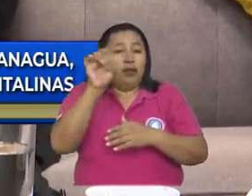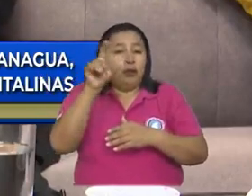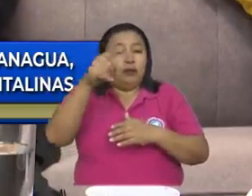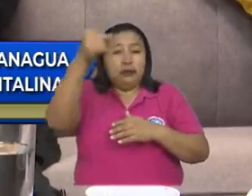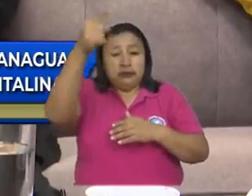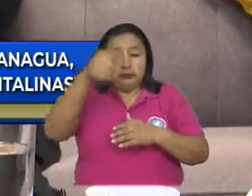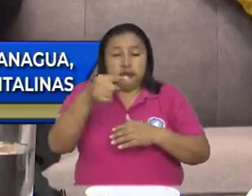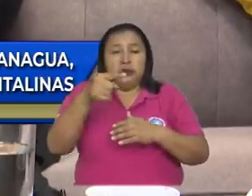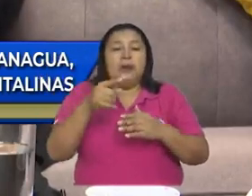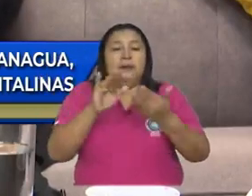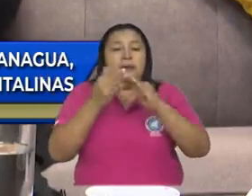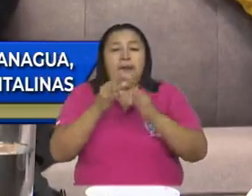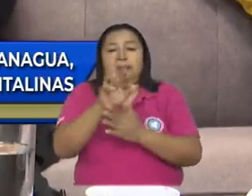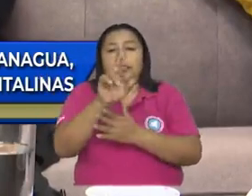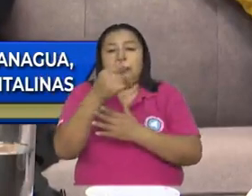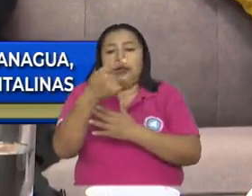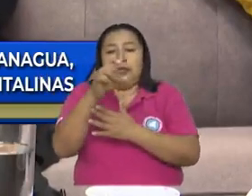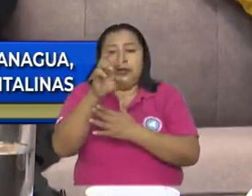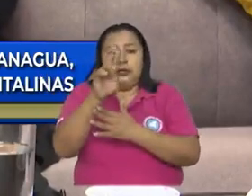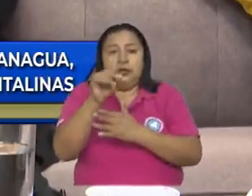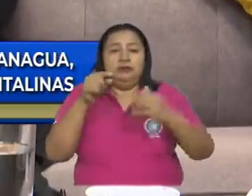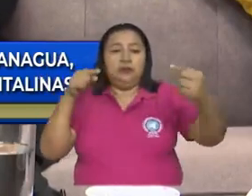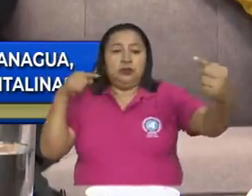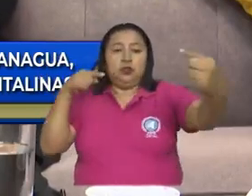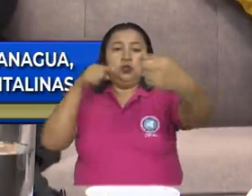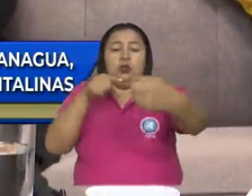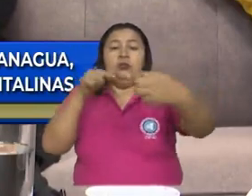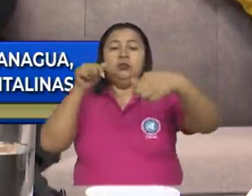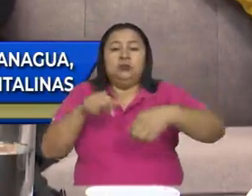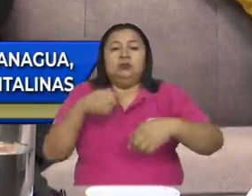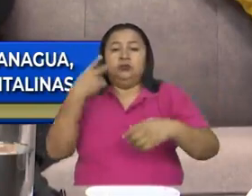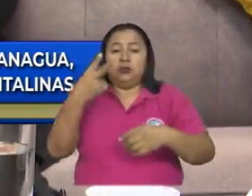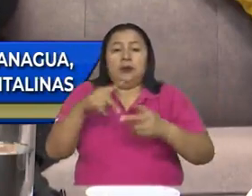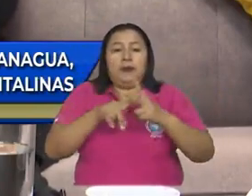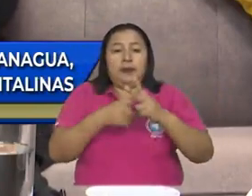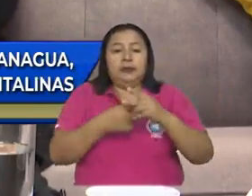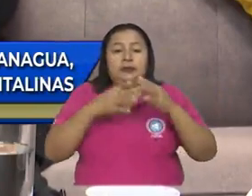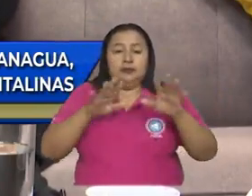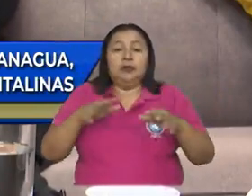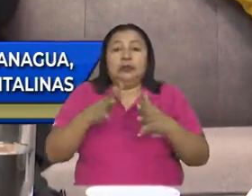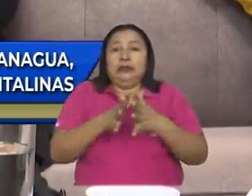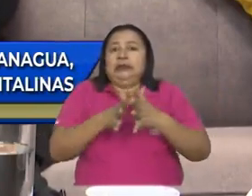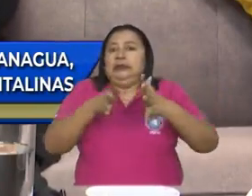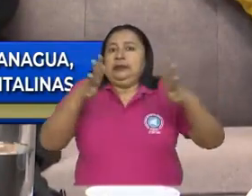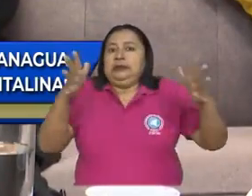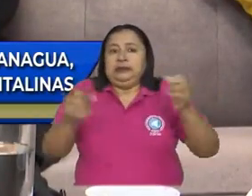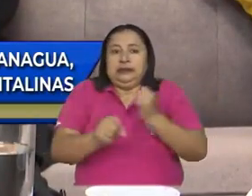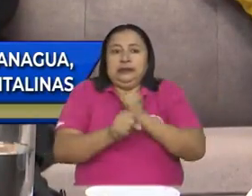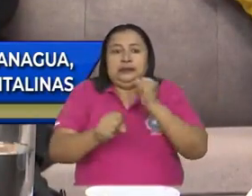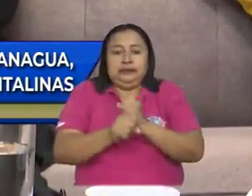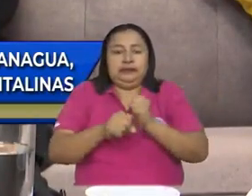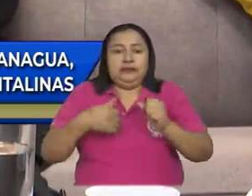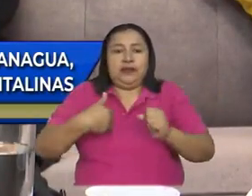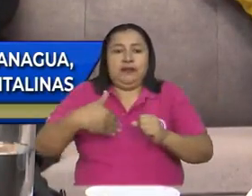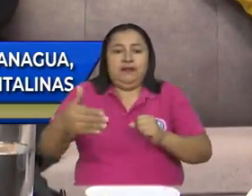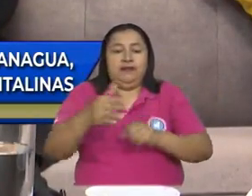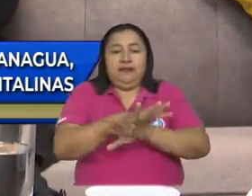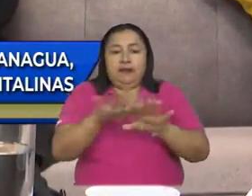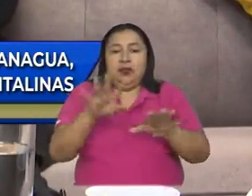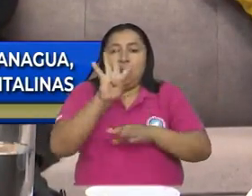Riguero. Entonces estos son los dos tramos simultáneos que nosotros vamos a empezar. Es una obra, una mega obra que la estaremos finalizando en